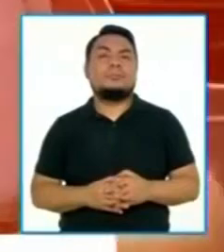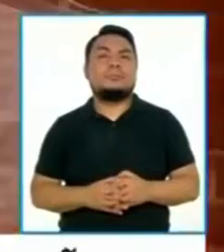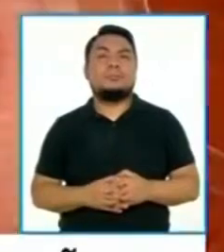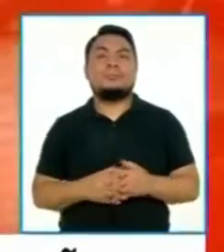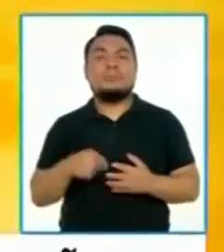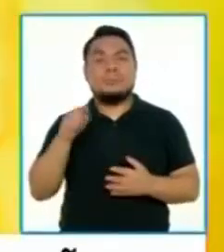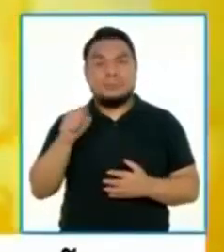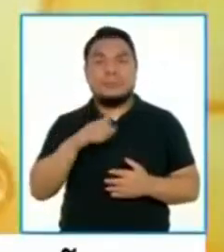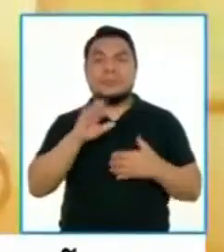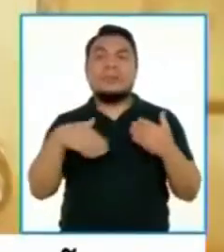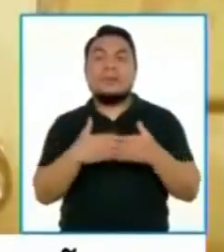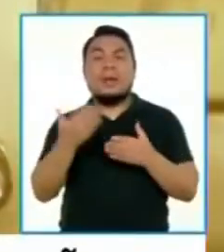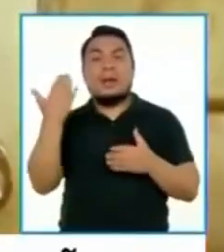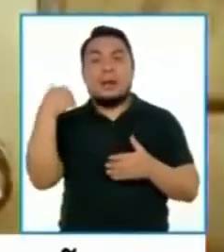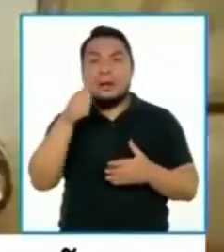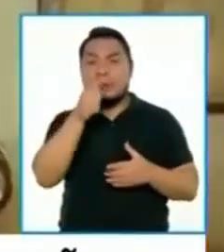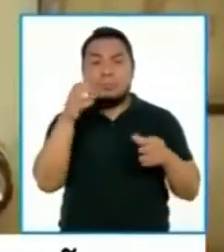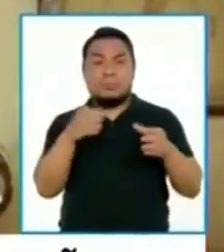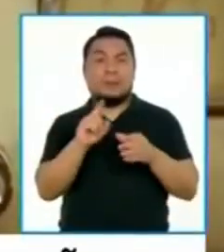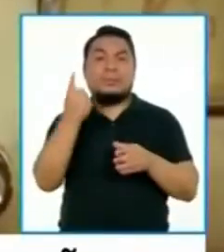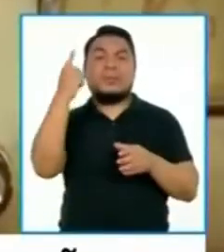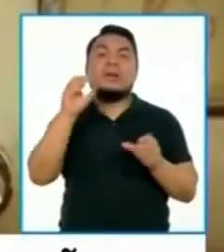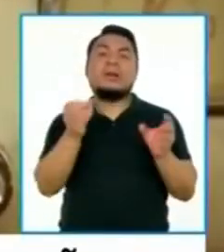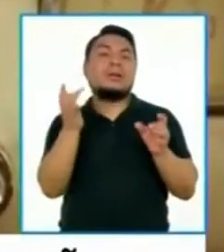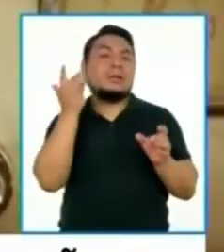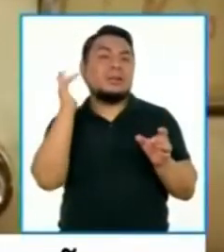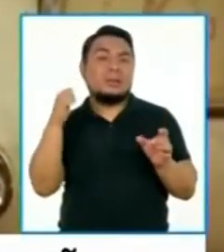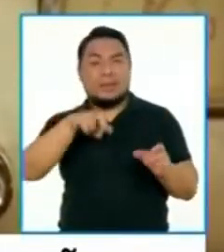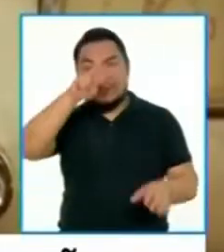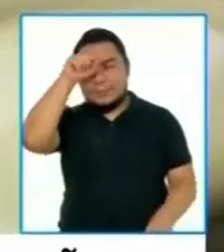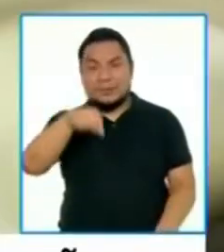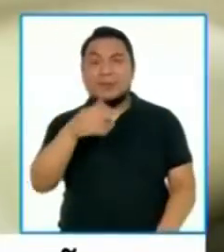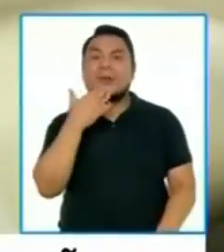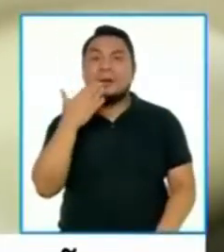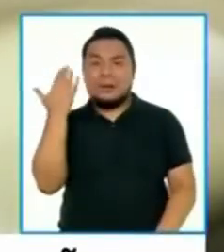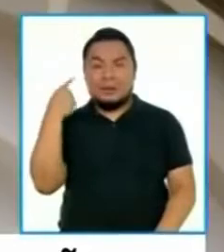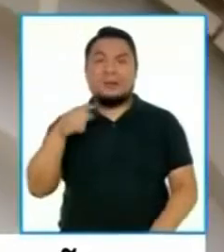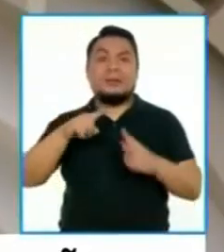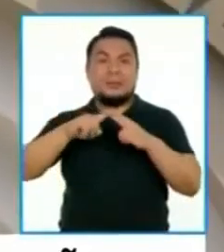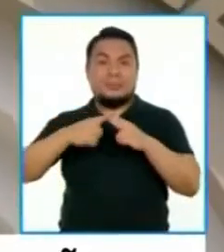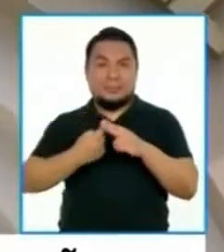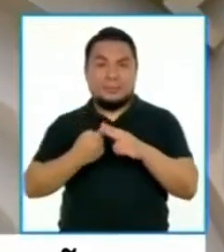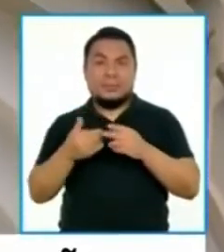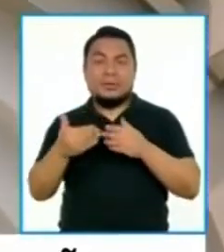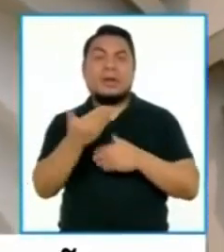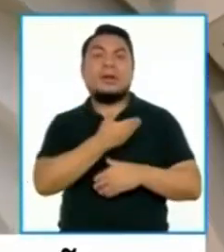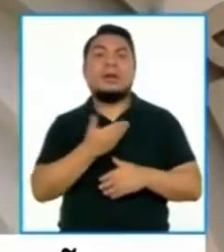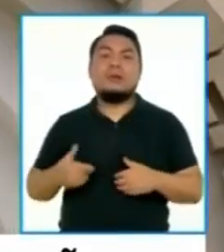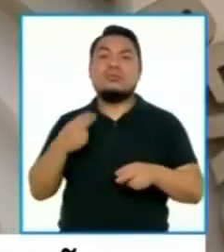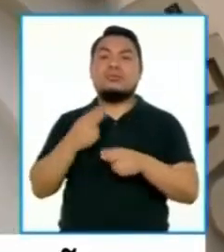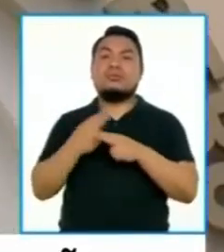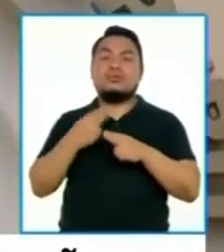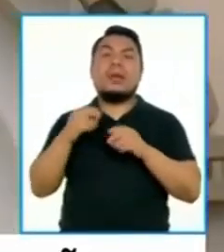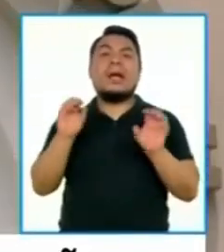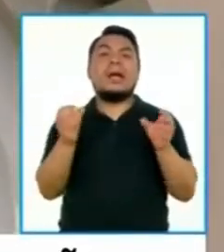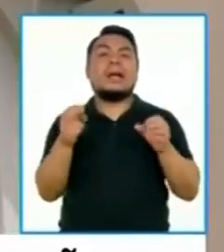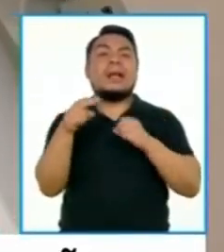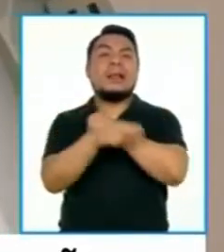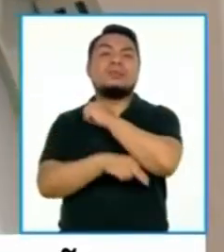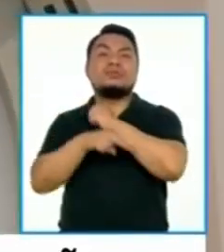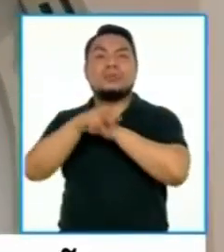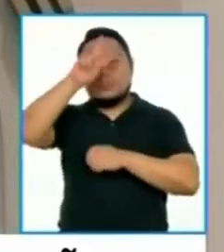De capitales privados inicialmente, la primera radioemisora del país fue adquirida y reinaugurada por el Estado con el nombre de Radio